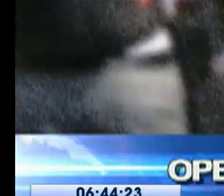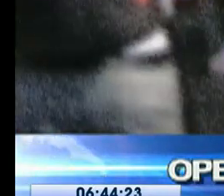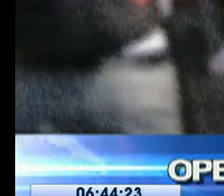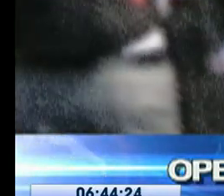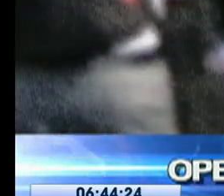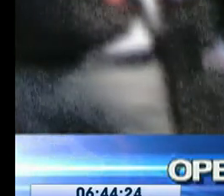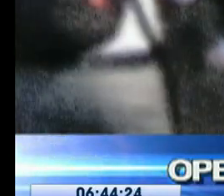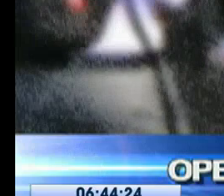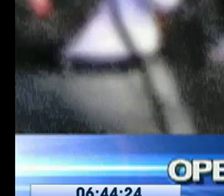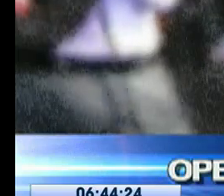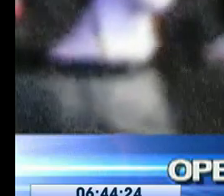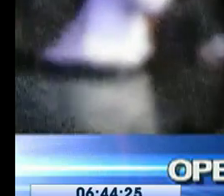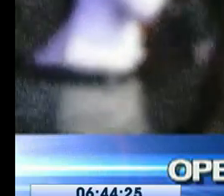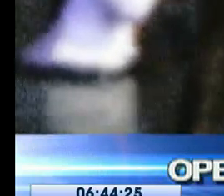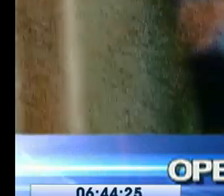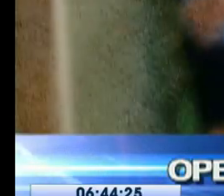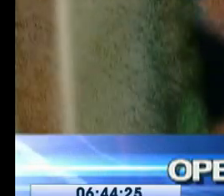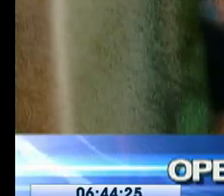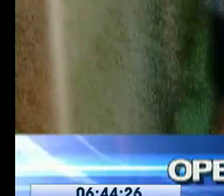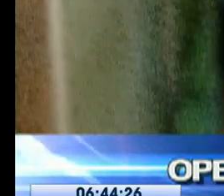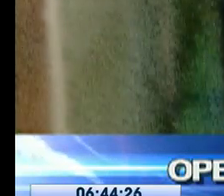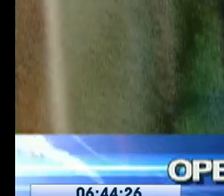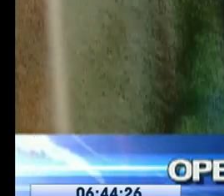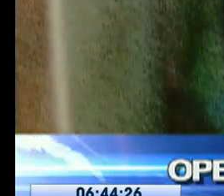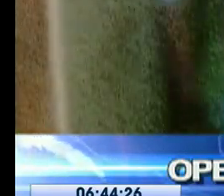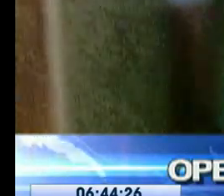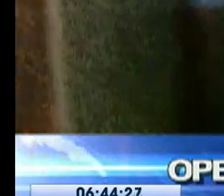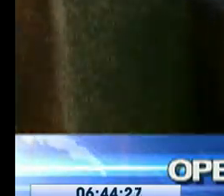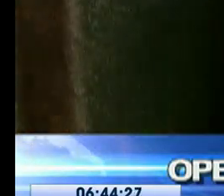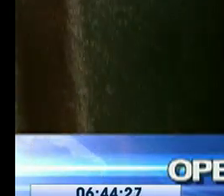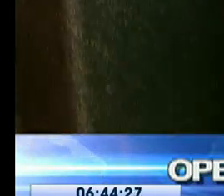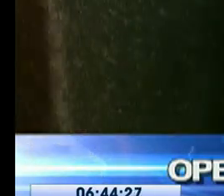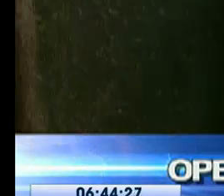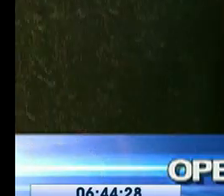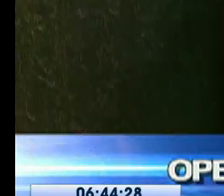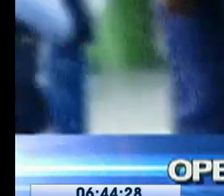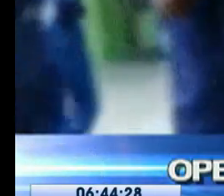y otras anomalías fueron las causas.